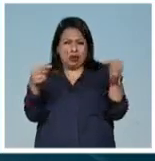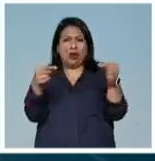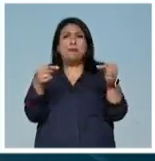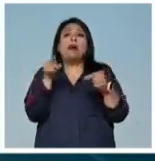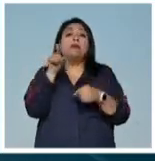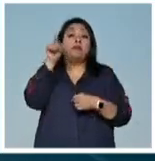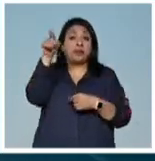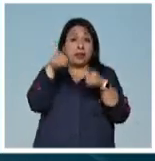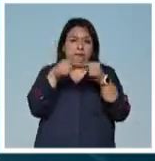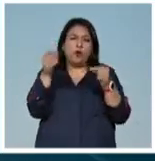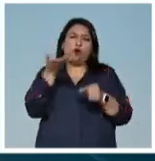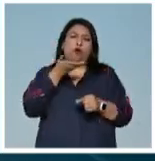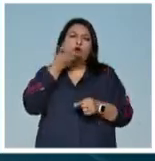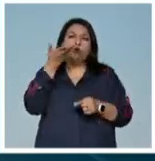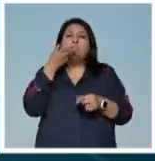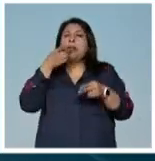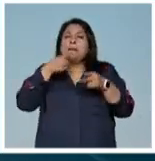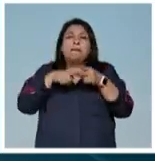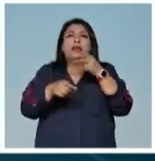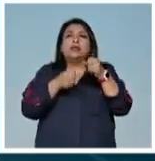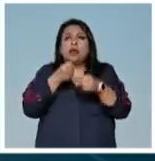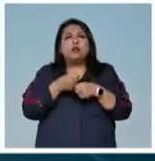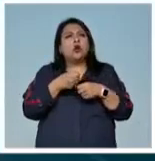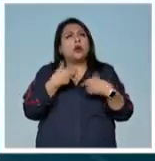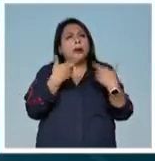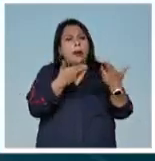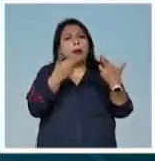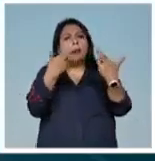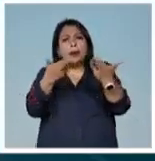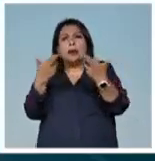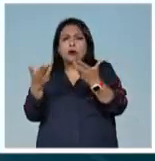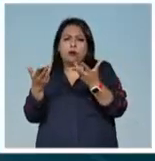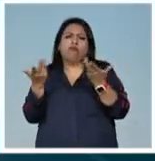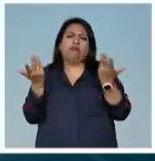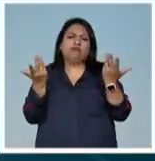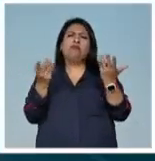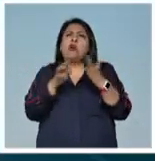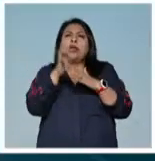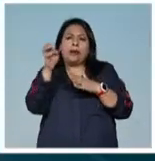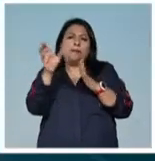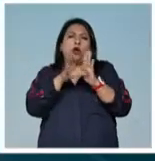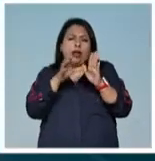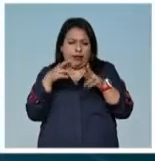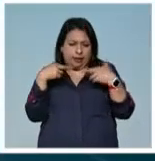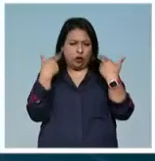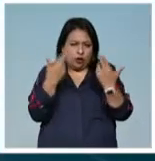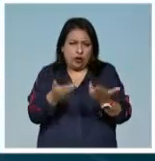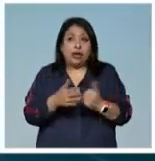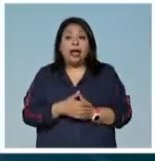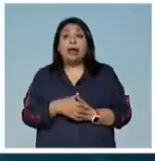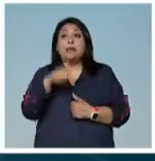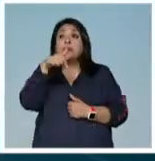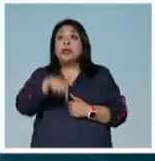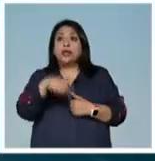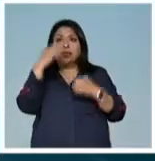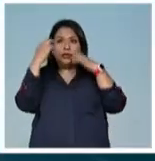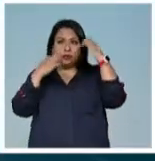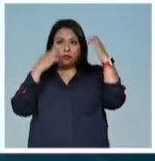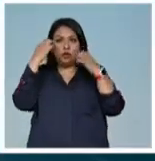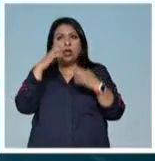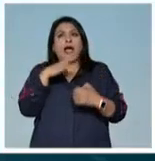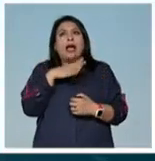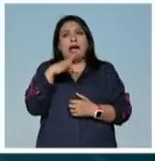se acostumbra, cuando está iniciando el año, dar obsequios, y muchos de estos obsequios pues son los calendarios. Aquí en esta exposición pues